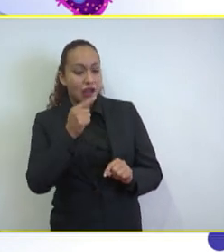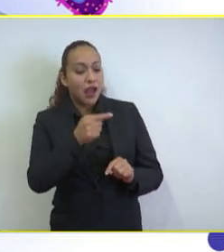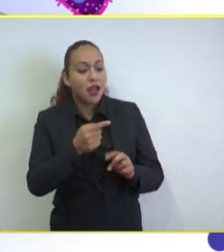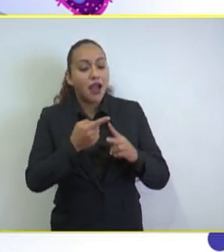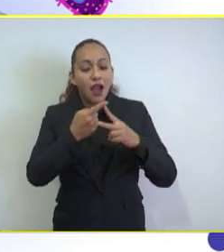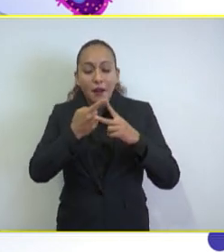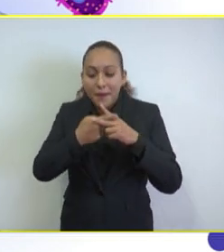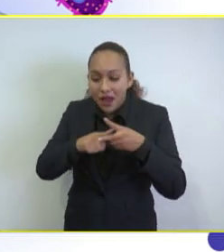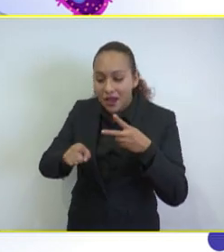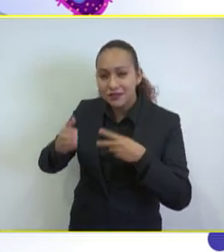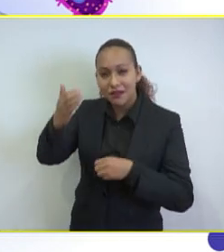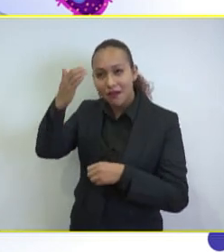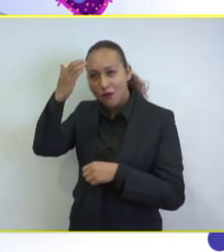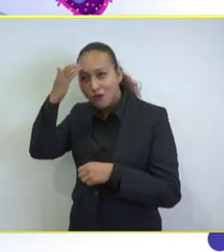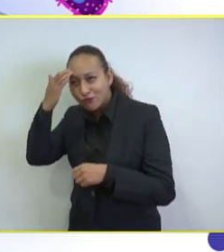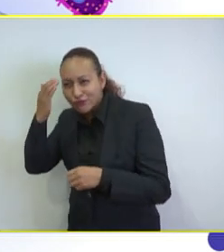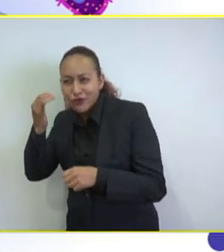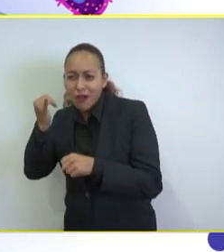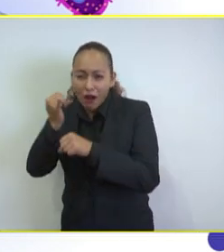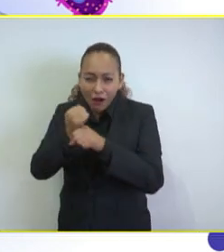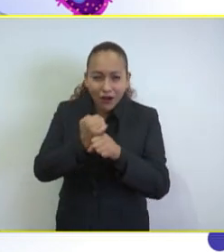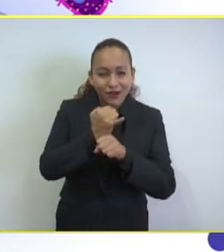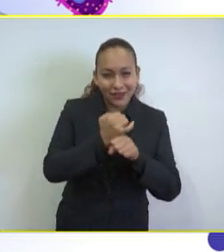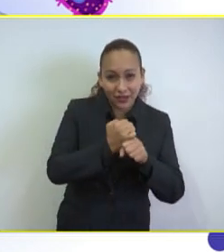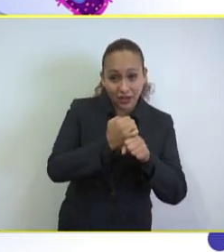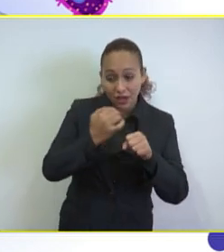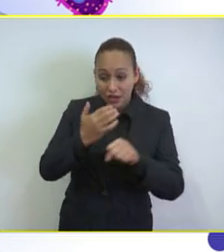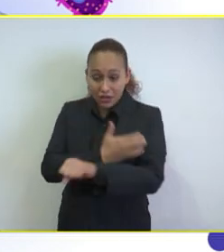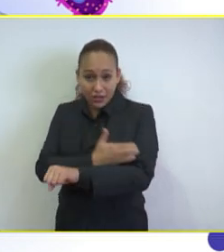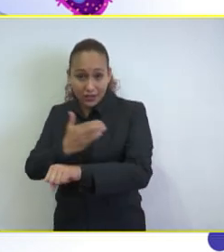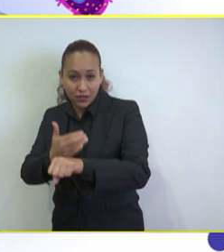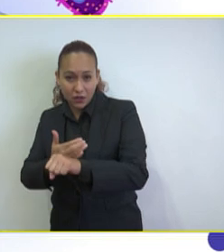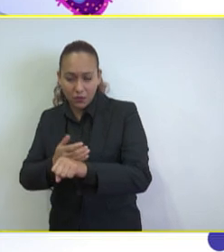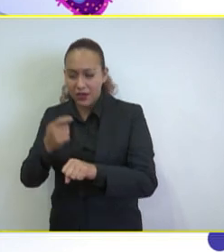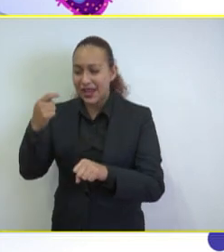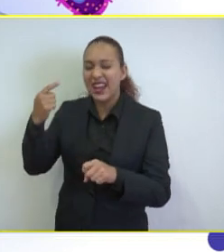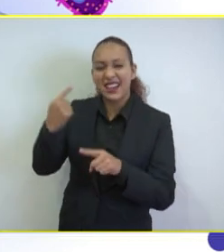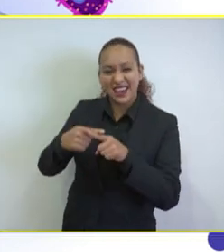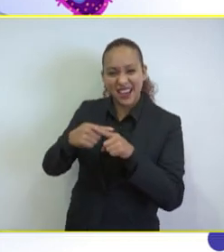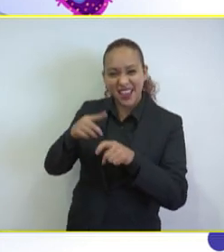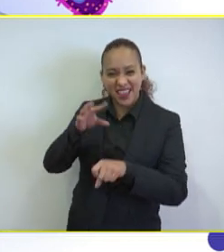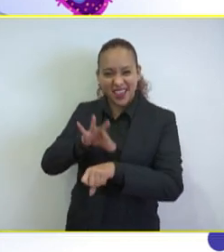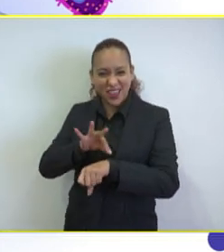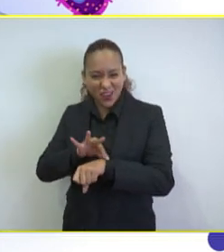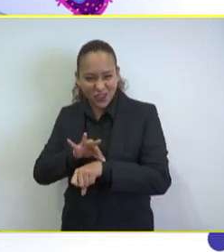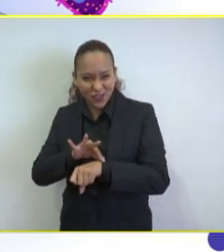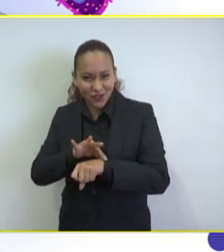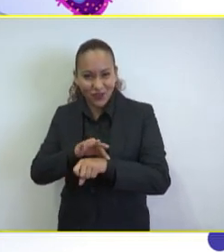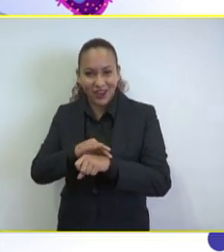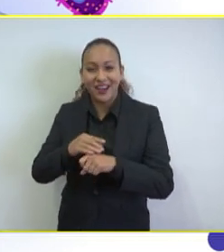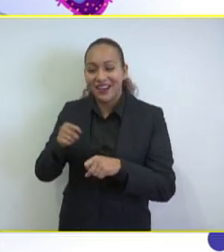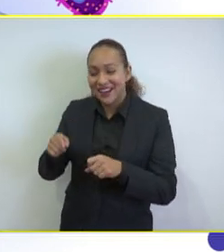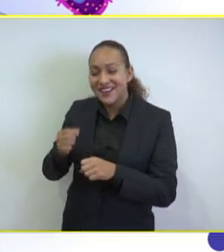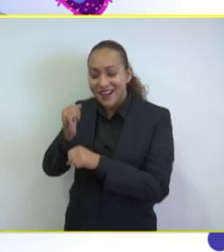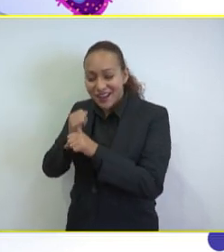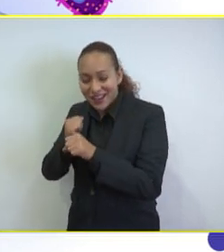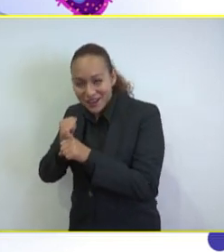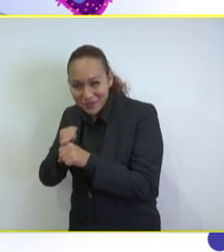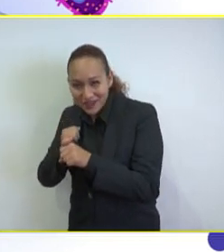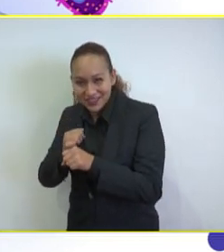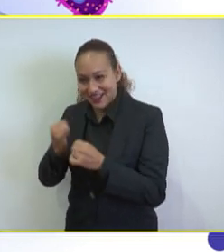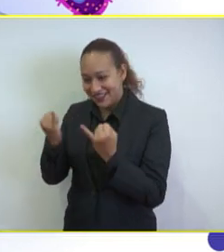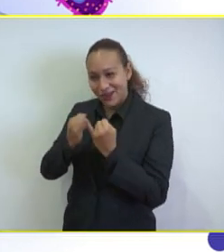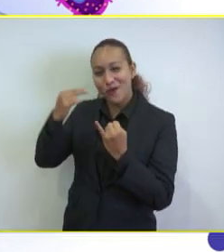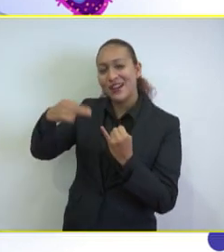este recorrido dentro del intestino y lo acompaña la microbióloga, la doctora Claudia, la cual está inspirada en nuestra asesora, la doctora